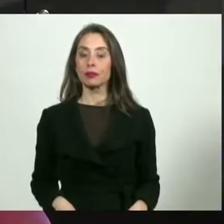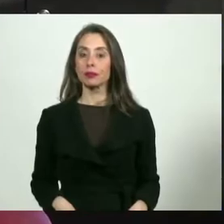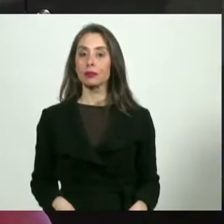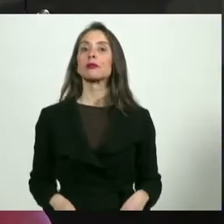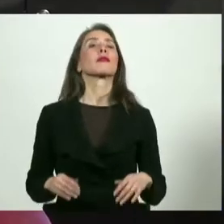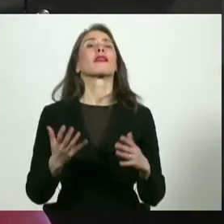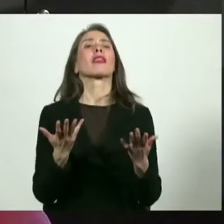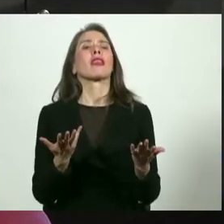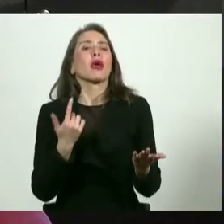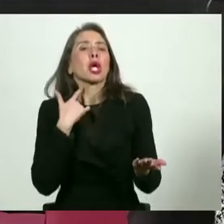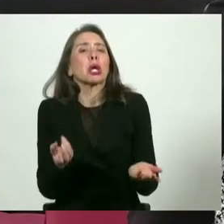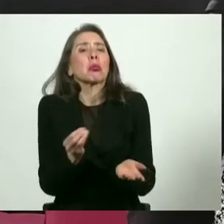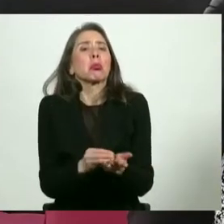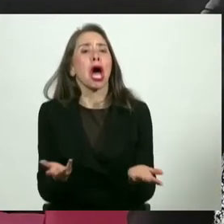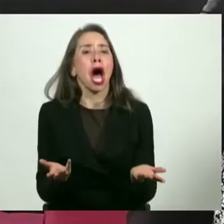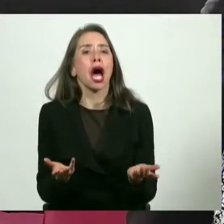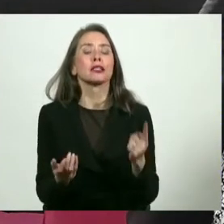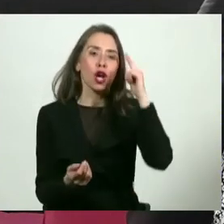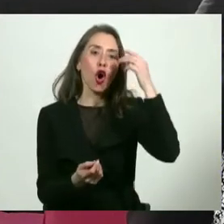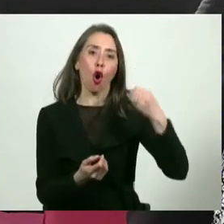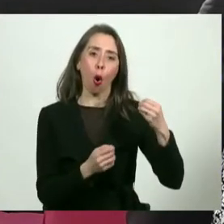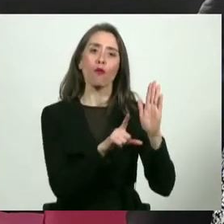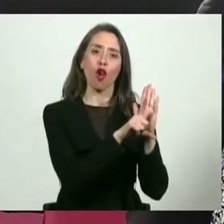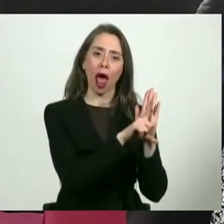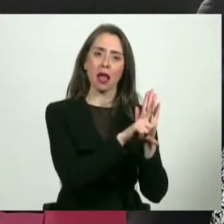¿qué más se puede hacer, además de lo obvio, la ley?